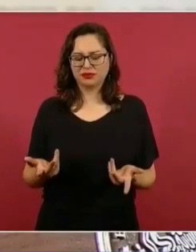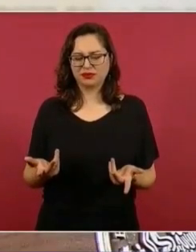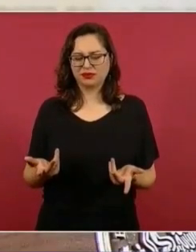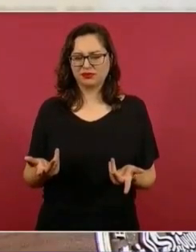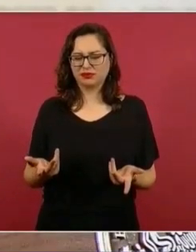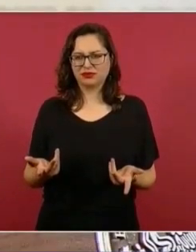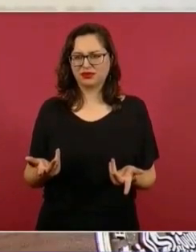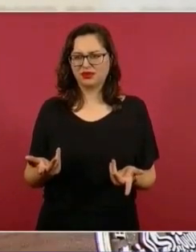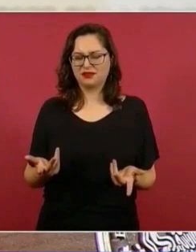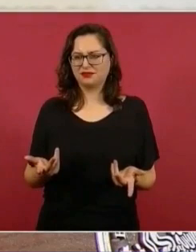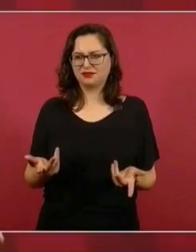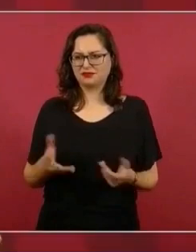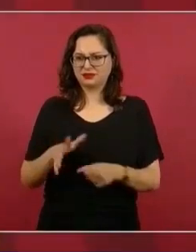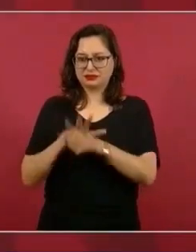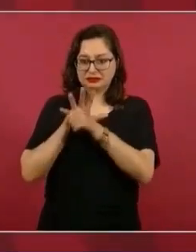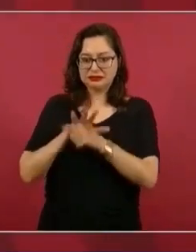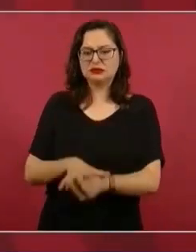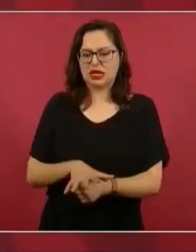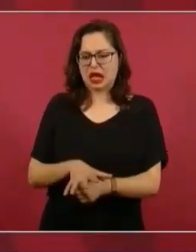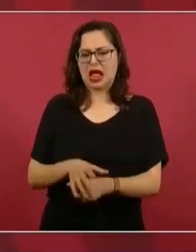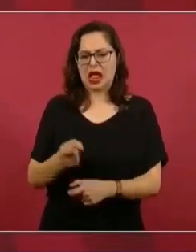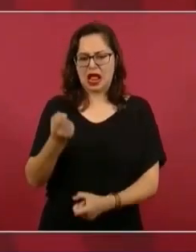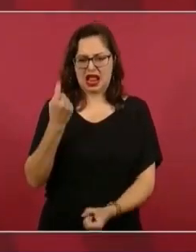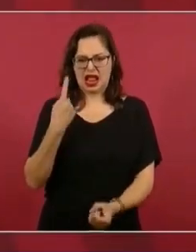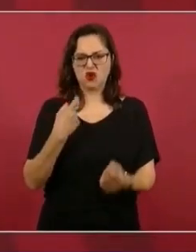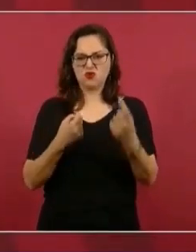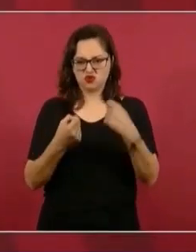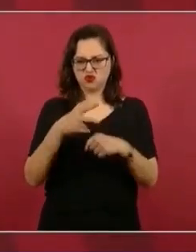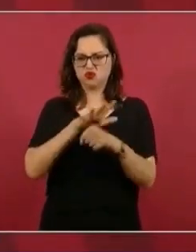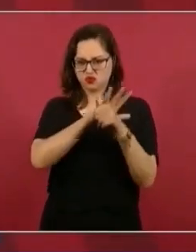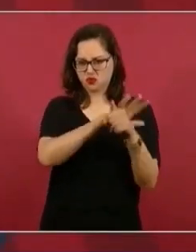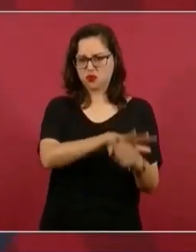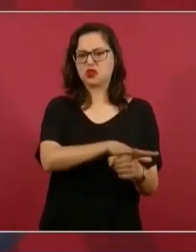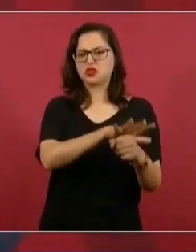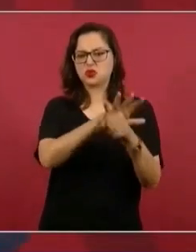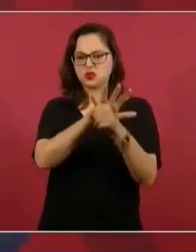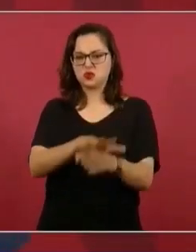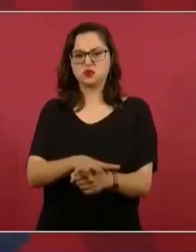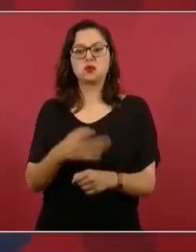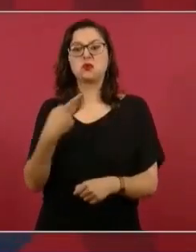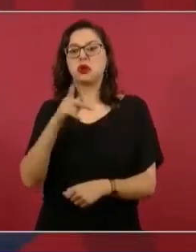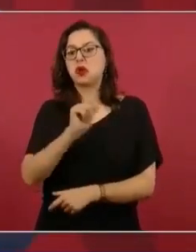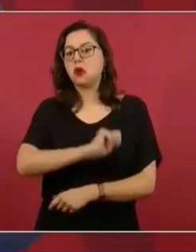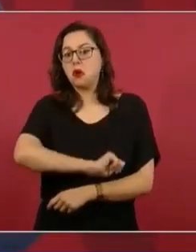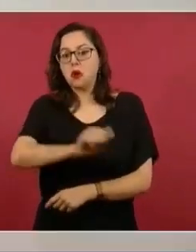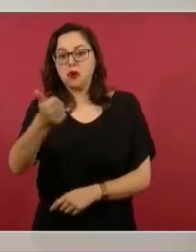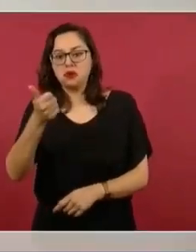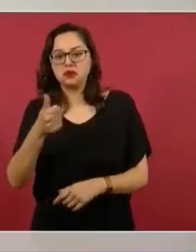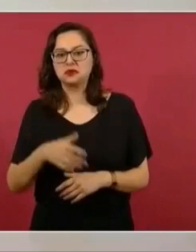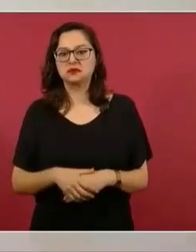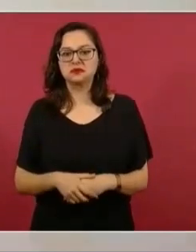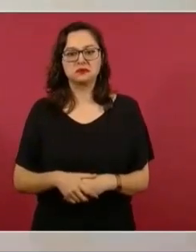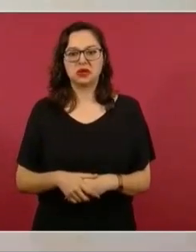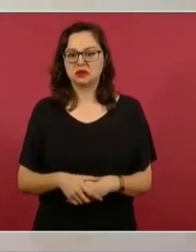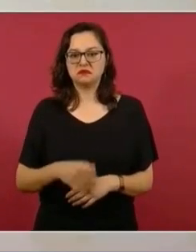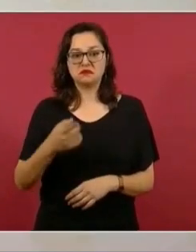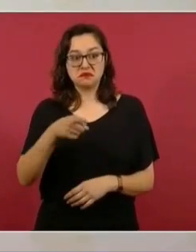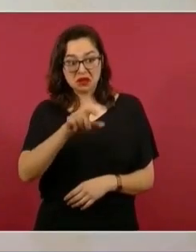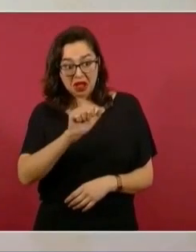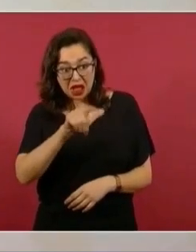Pero en algunos casos, por decir, vamos en contra,